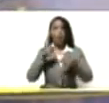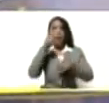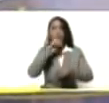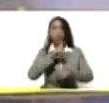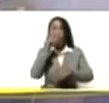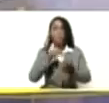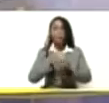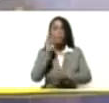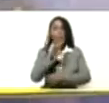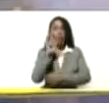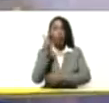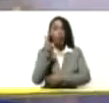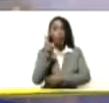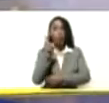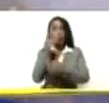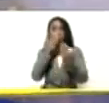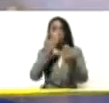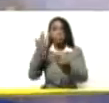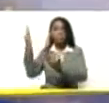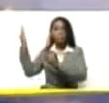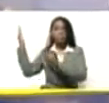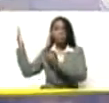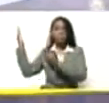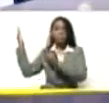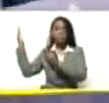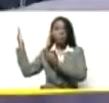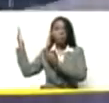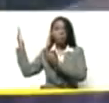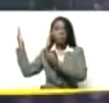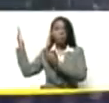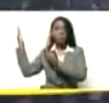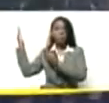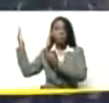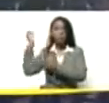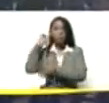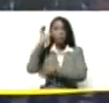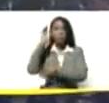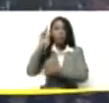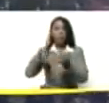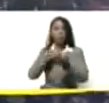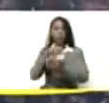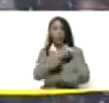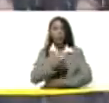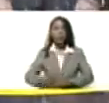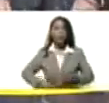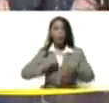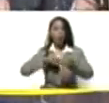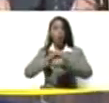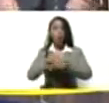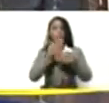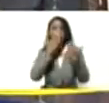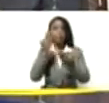2021 y las imágenes el presidente de la asamblea nacional doctor jorge rodríguez